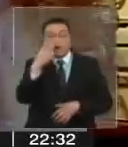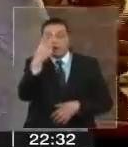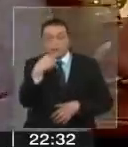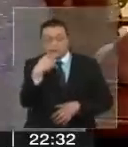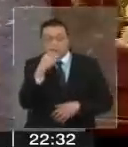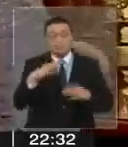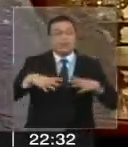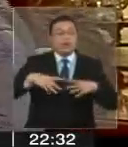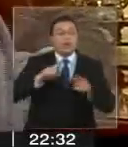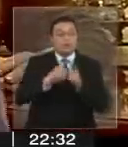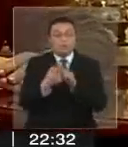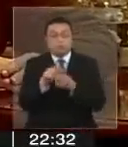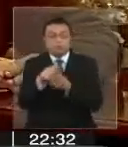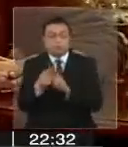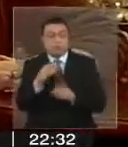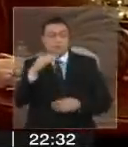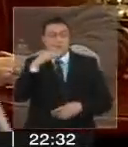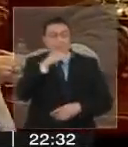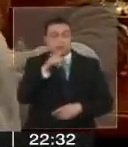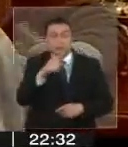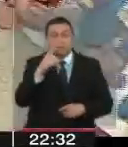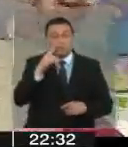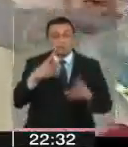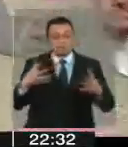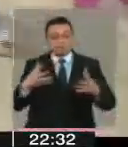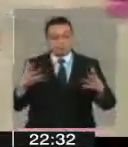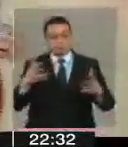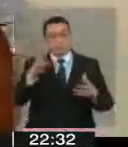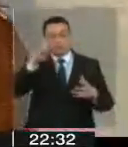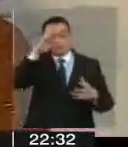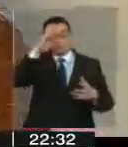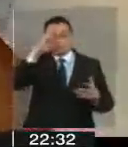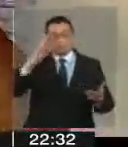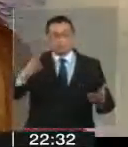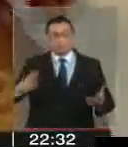la felicidad y viceversa, y los descoloca.